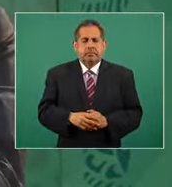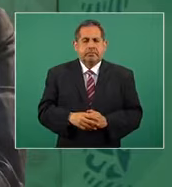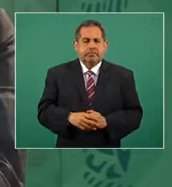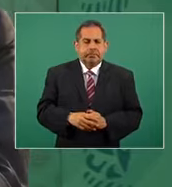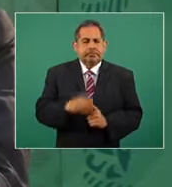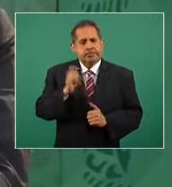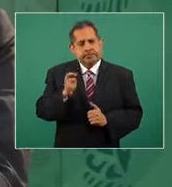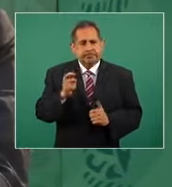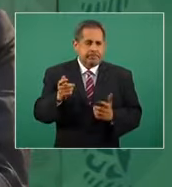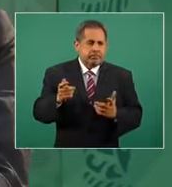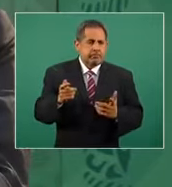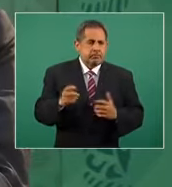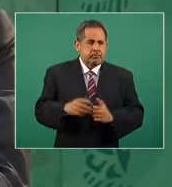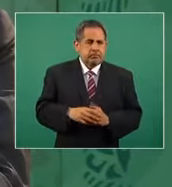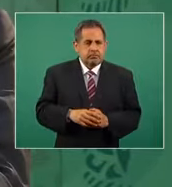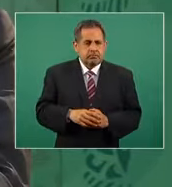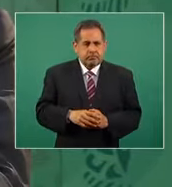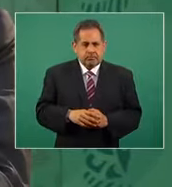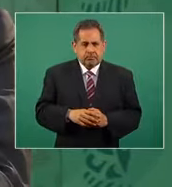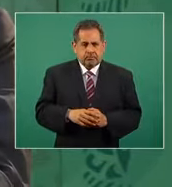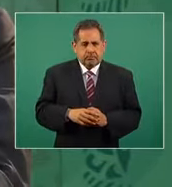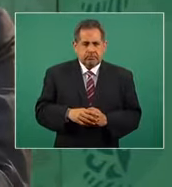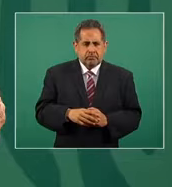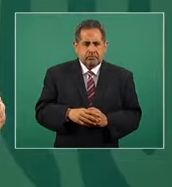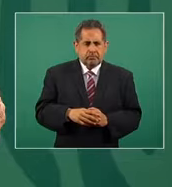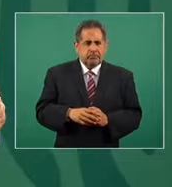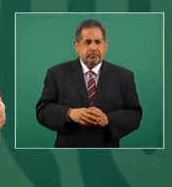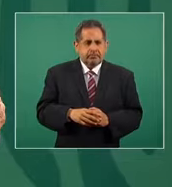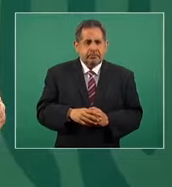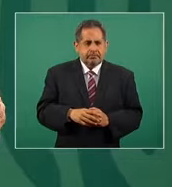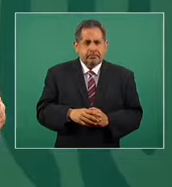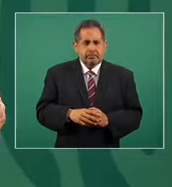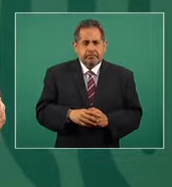no deja de ser una